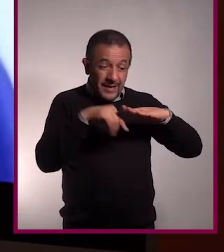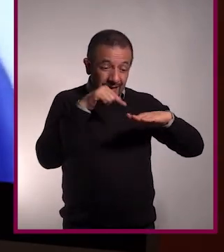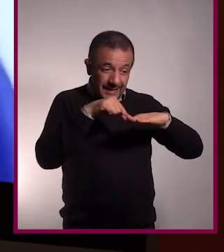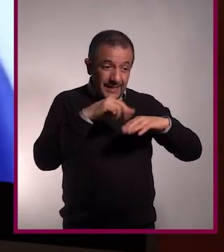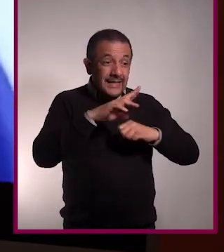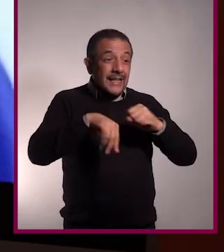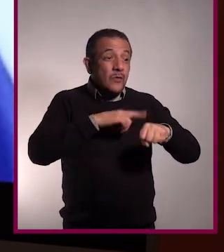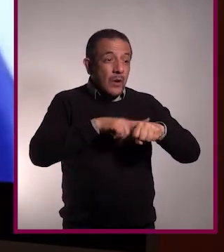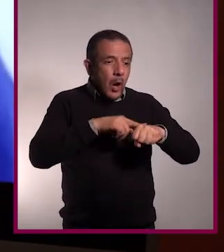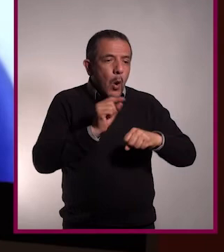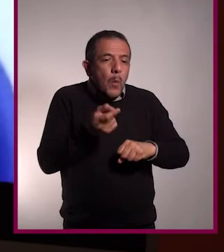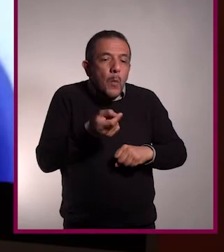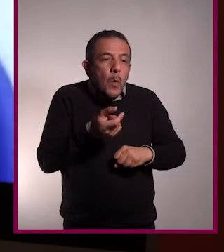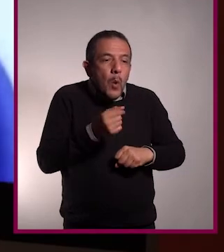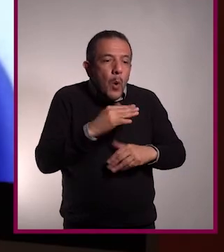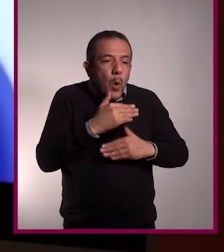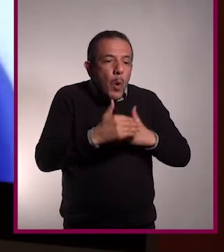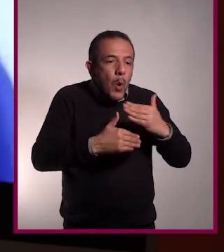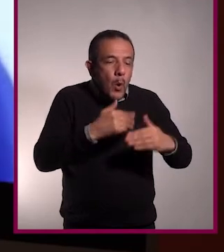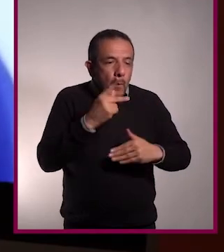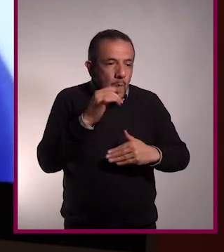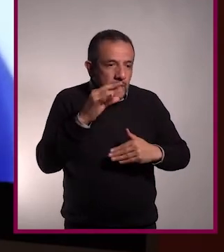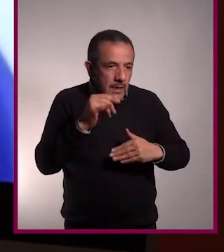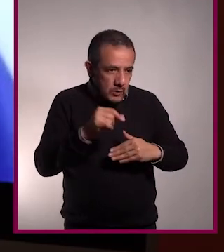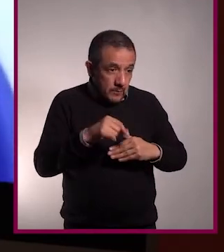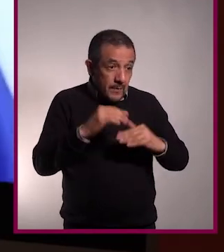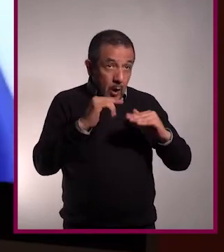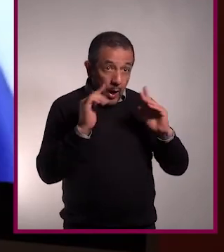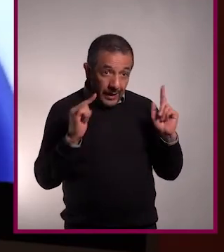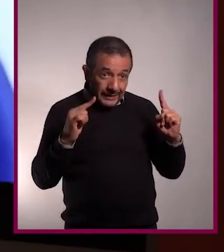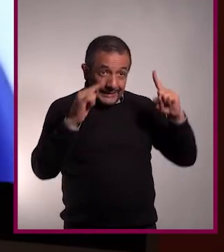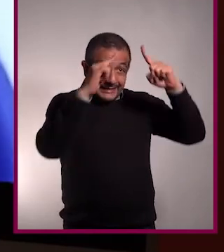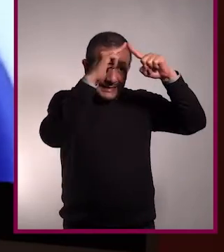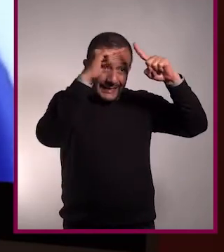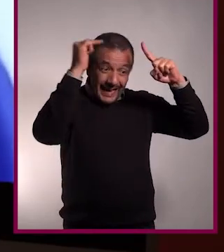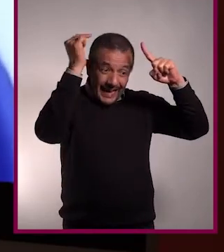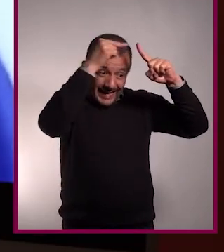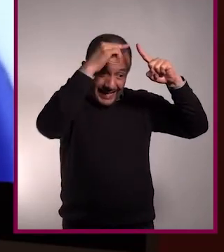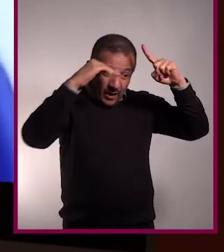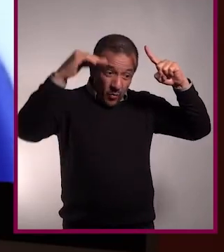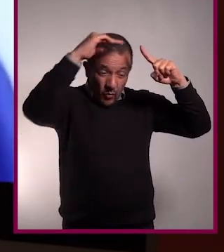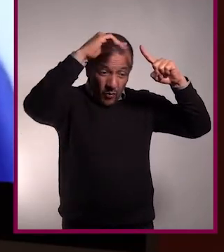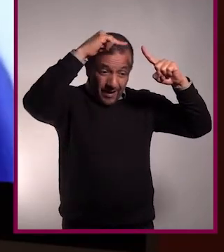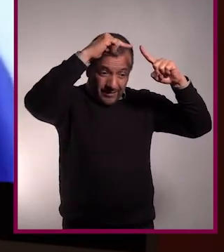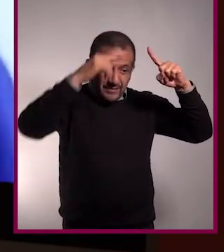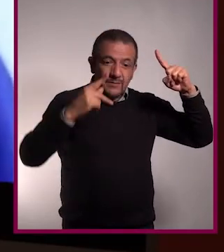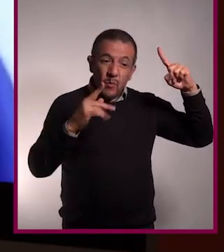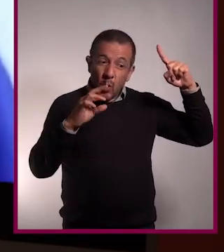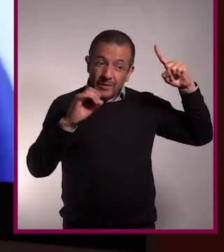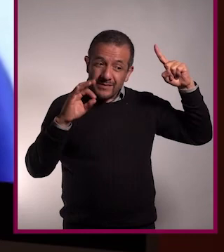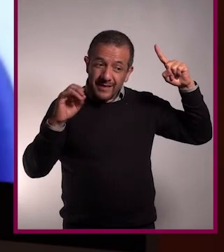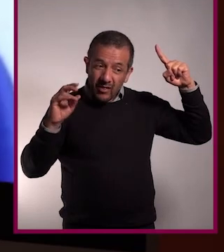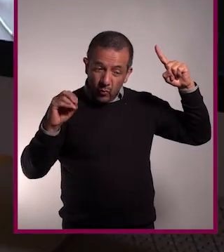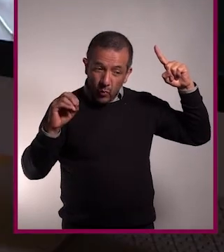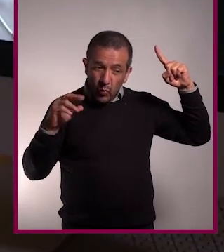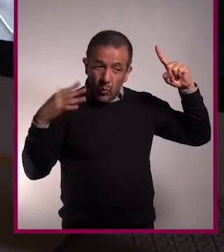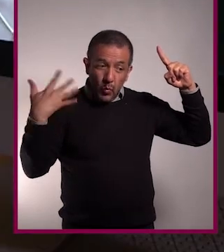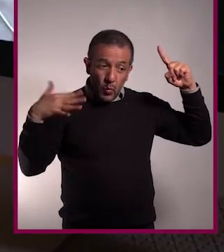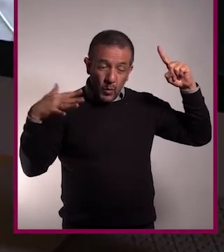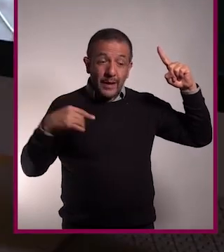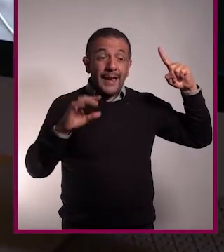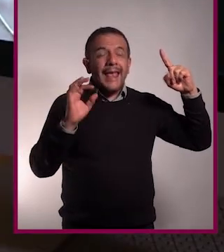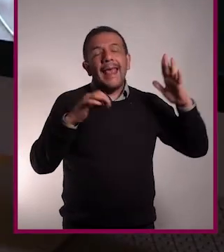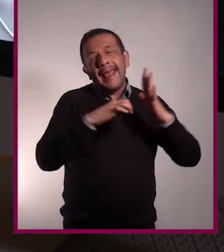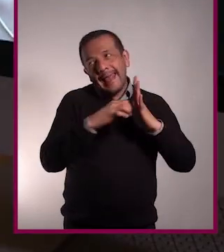los alimentos naturales o mínimamente procesados. Y ya hasta el pico de la pirámide dejar esto ultraprocesado. Ahora,